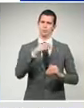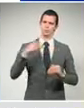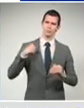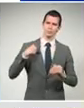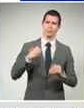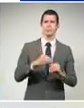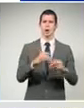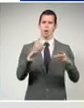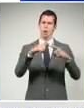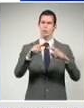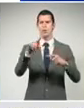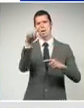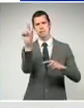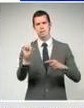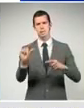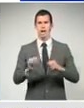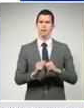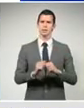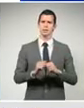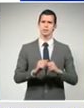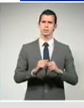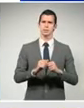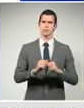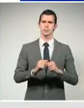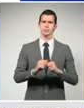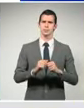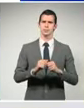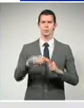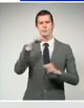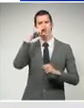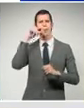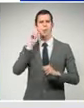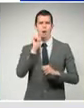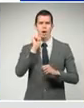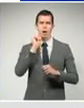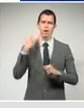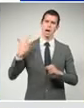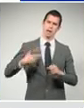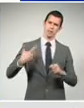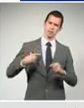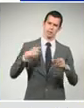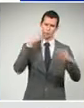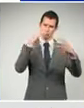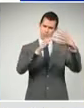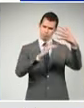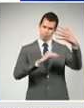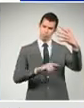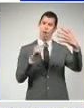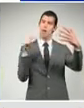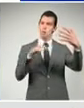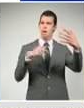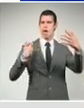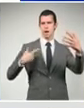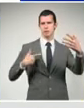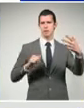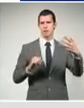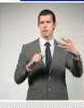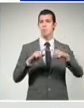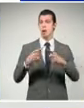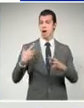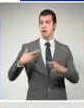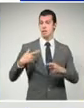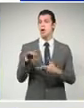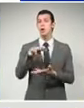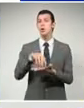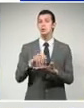Italia, Ucrania, Argentina, entre los países que aportan por cientos elevados en un